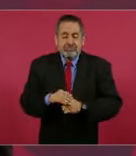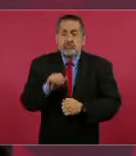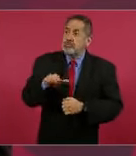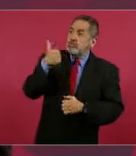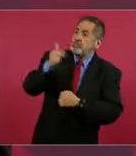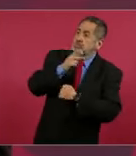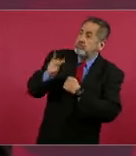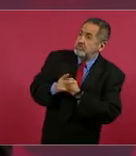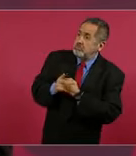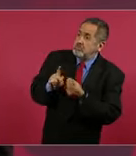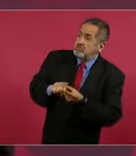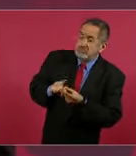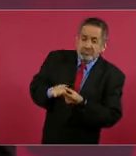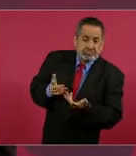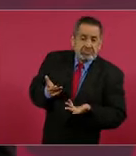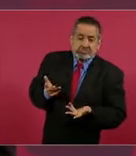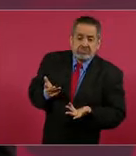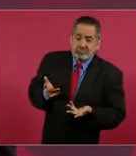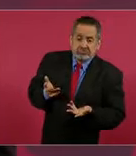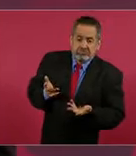¿En dónde?